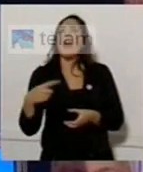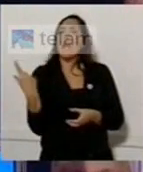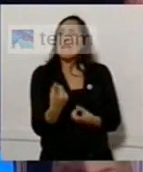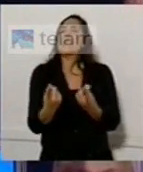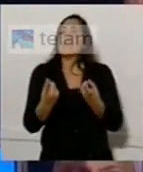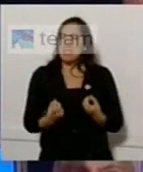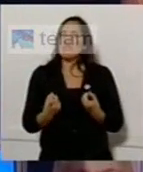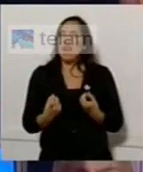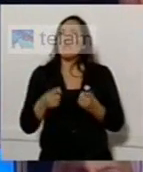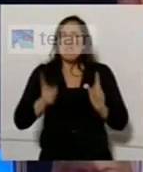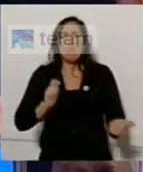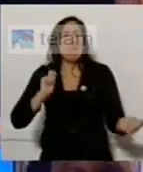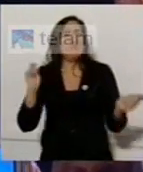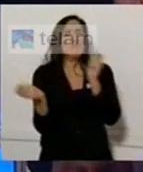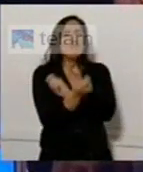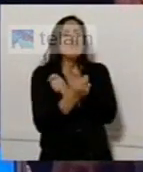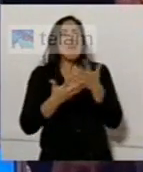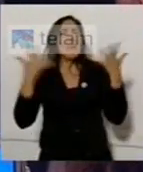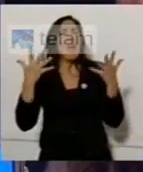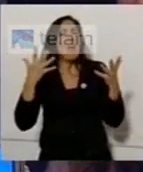de grandes reformas políticas.